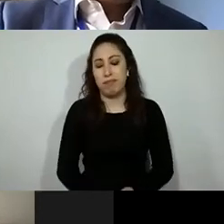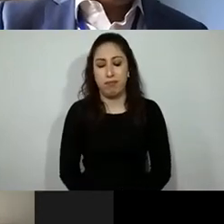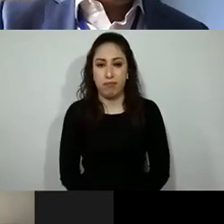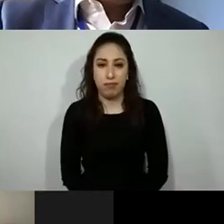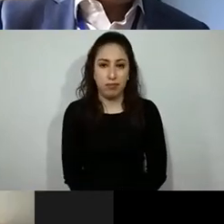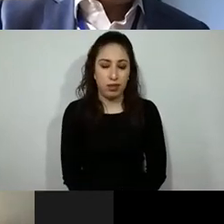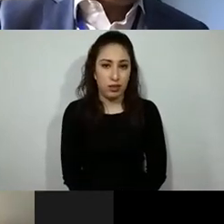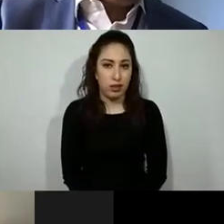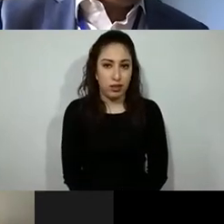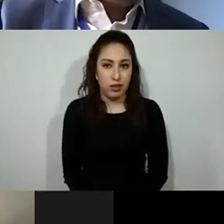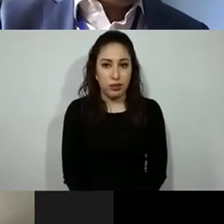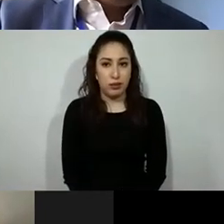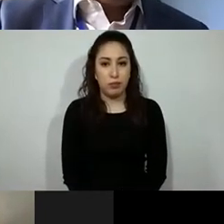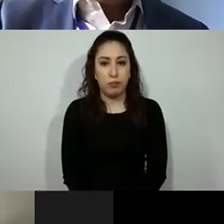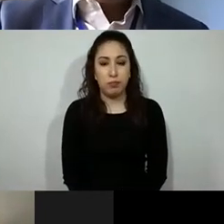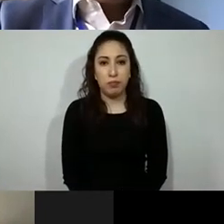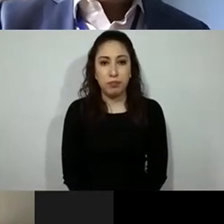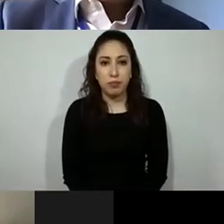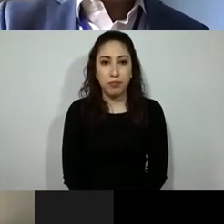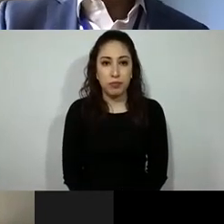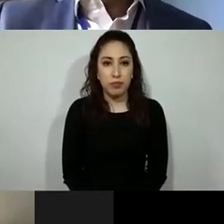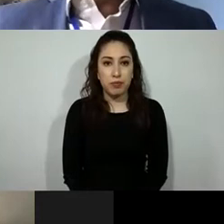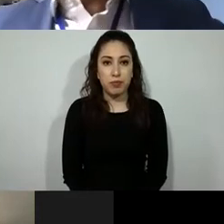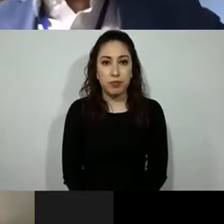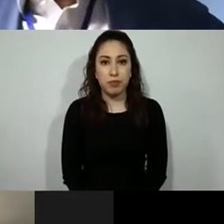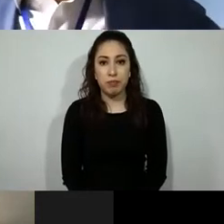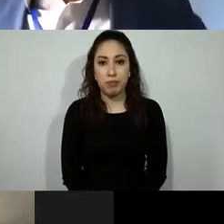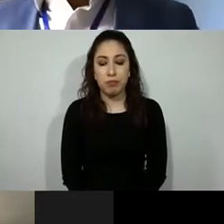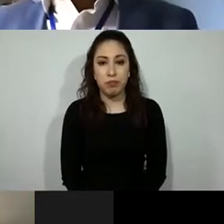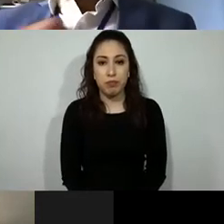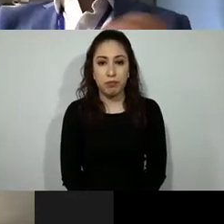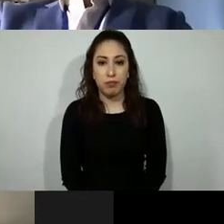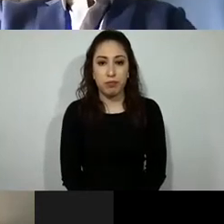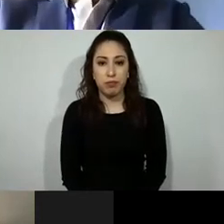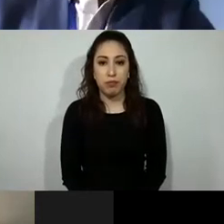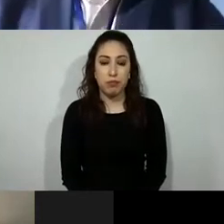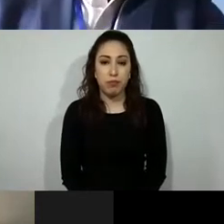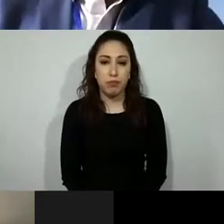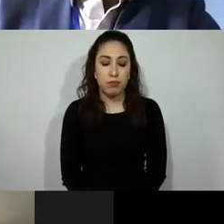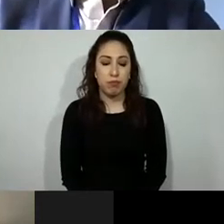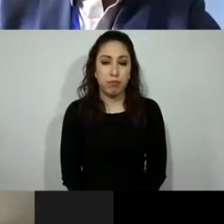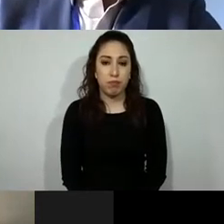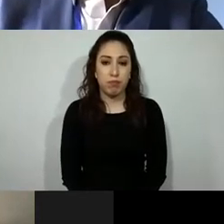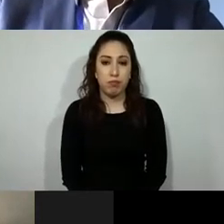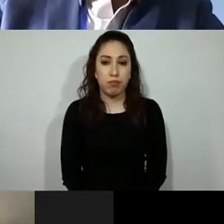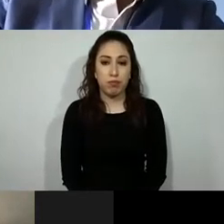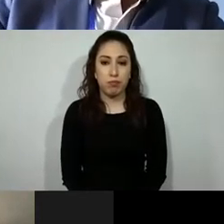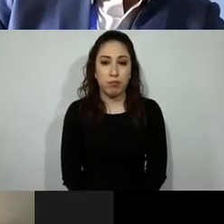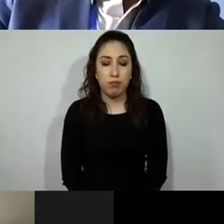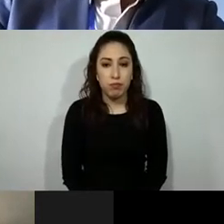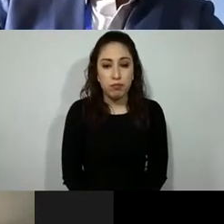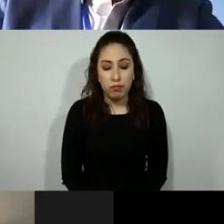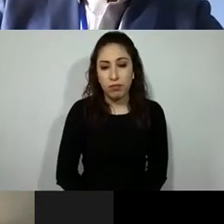Entonces, ha habido un interés, por supuesto, sobre todo en apego a los